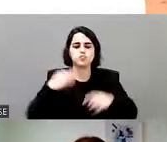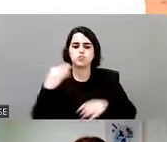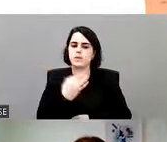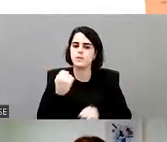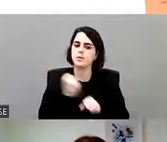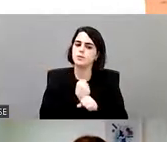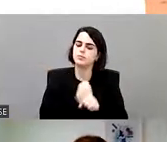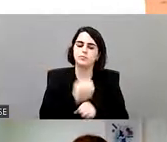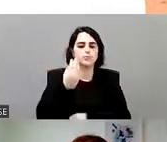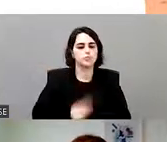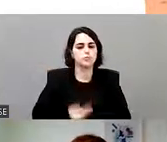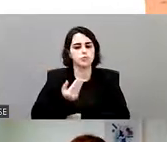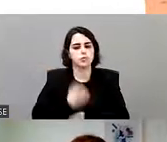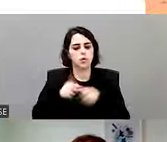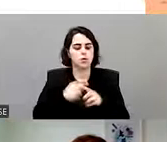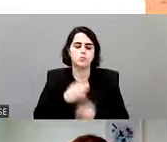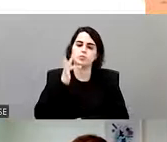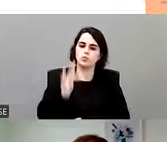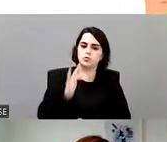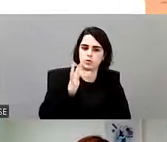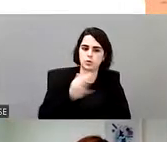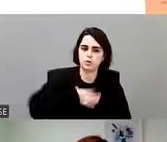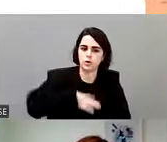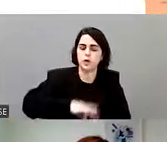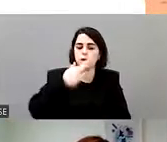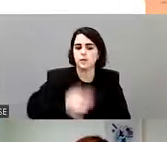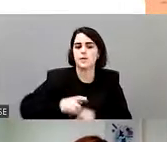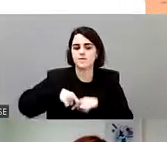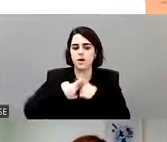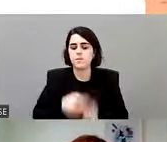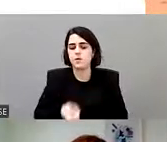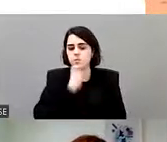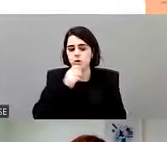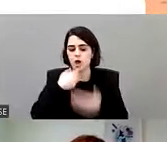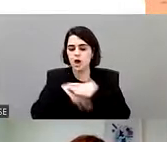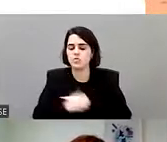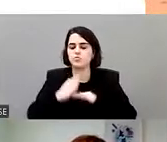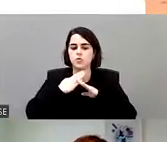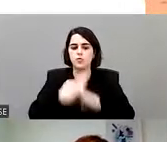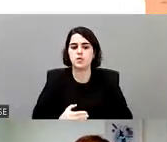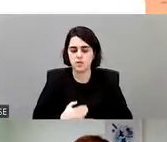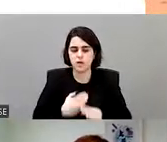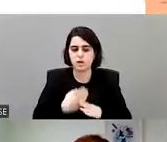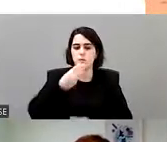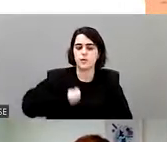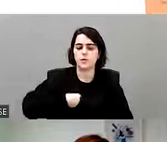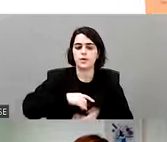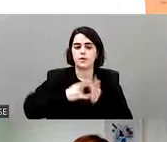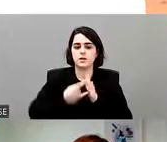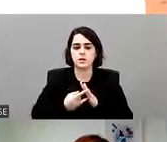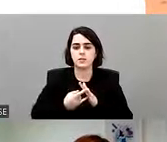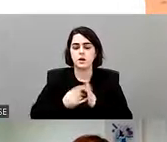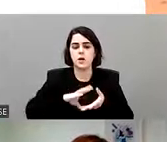para que la evolución sea positiva y que la familia tenga acceso suficiente y se valore el sistema más